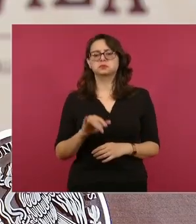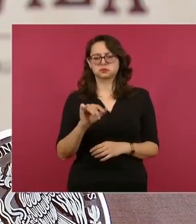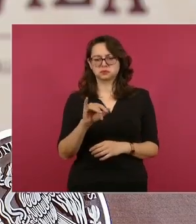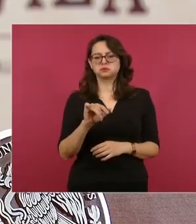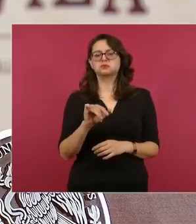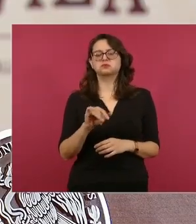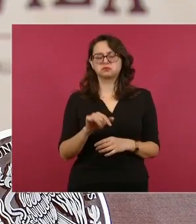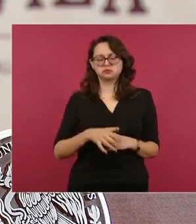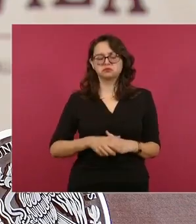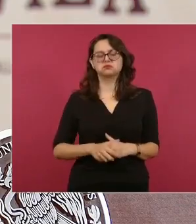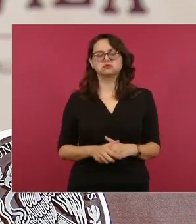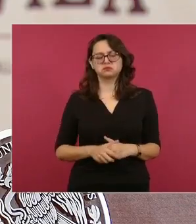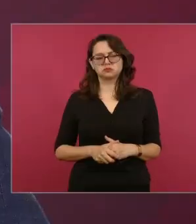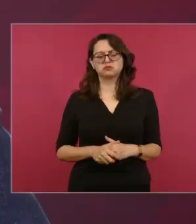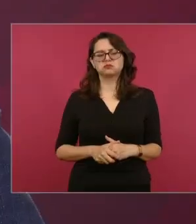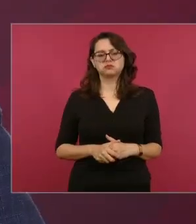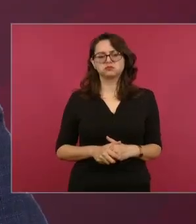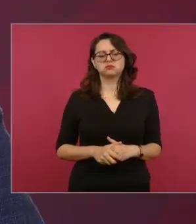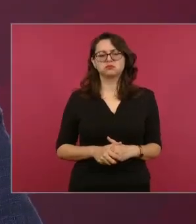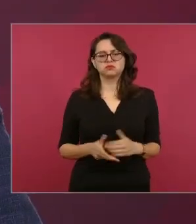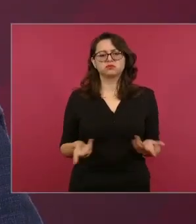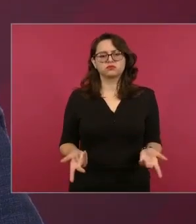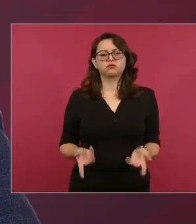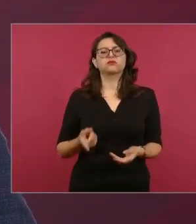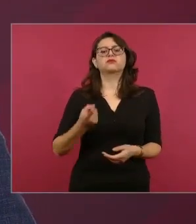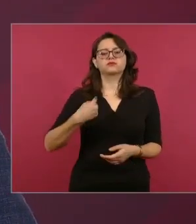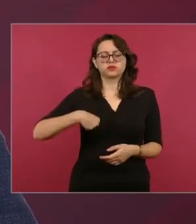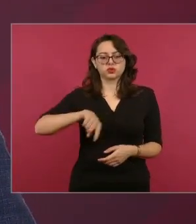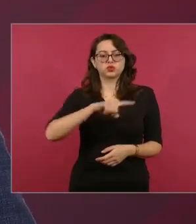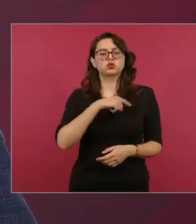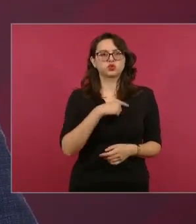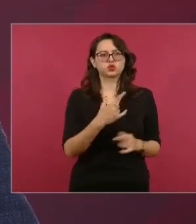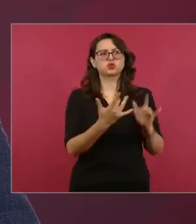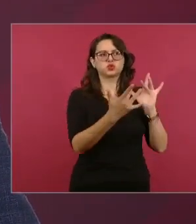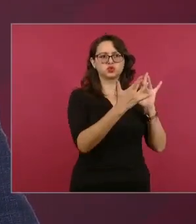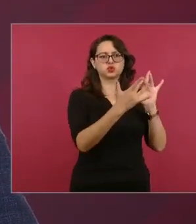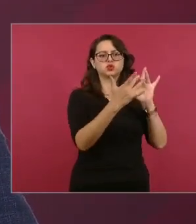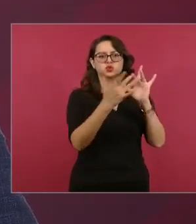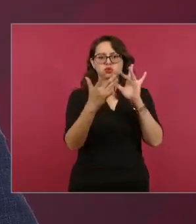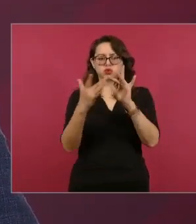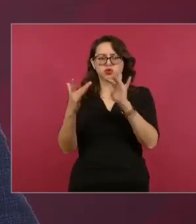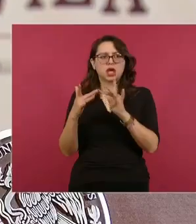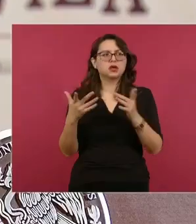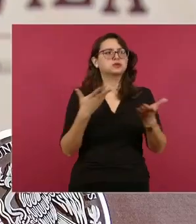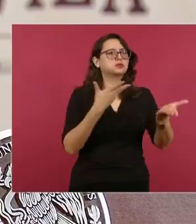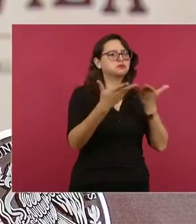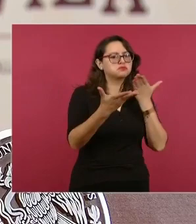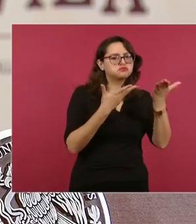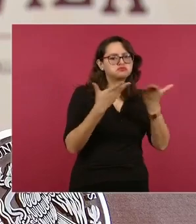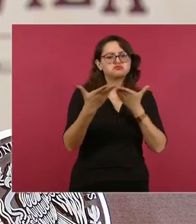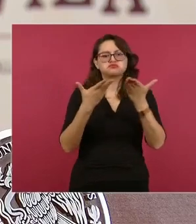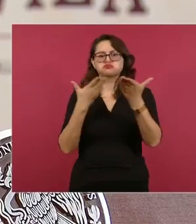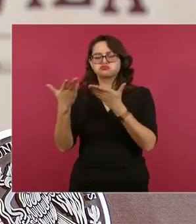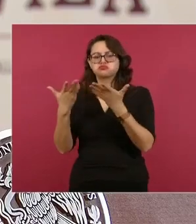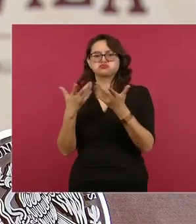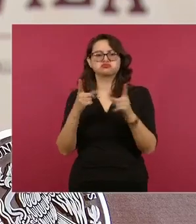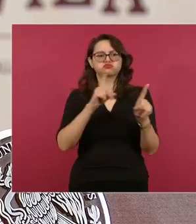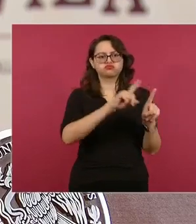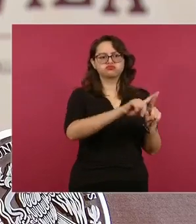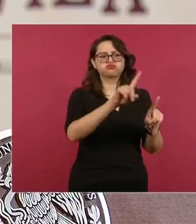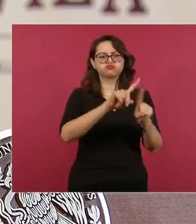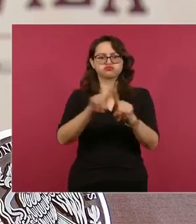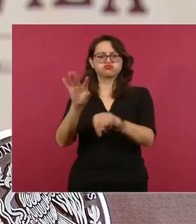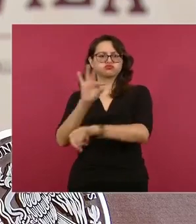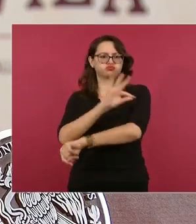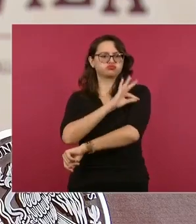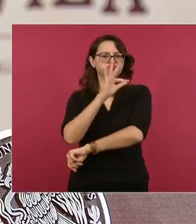hemos mantenido, en positivo, hemos mantenido la relación con las principales